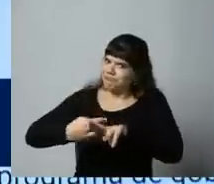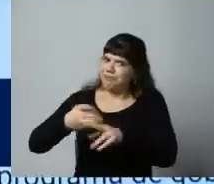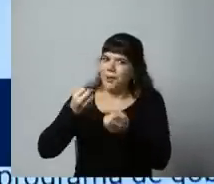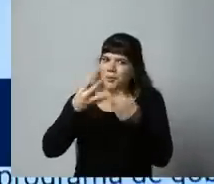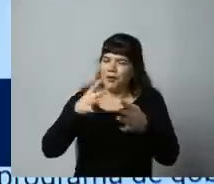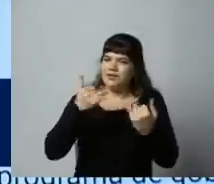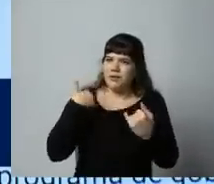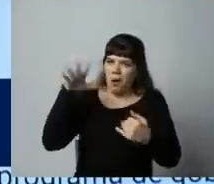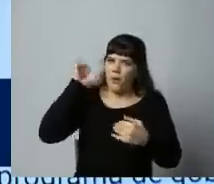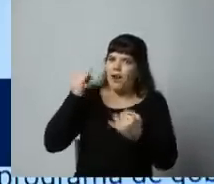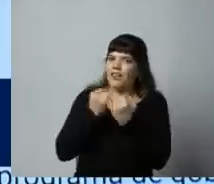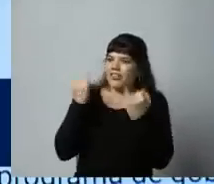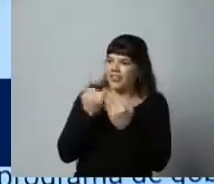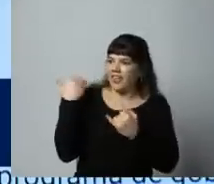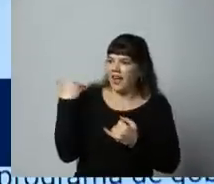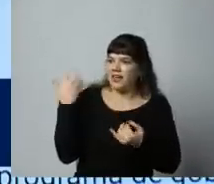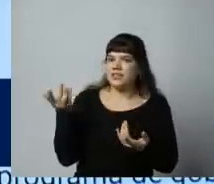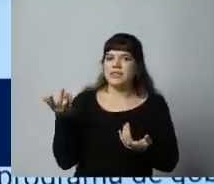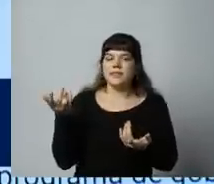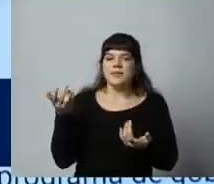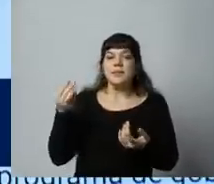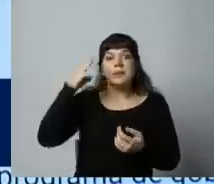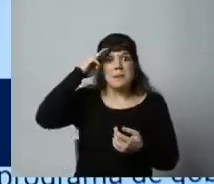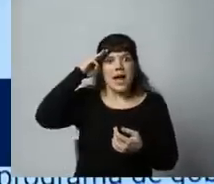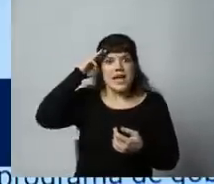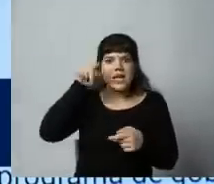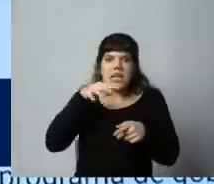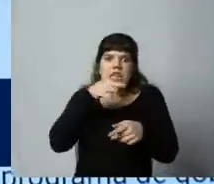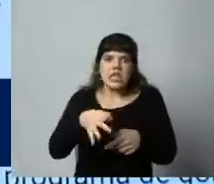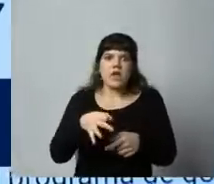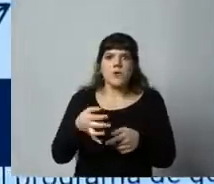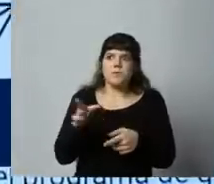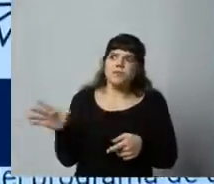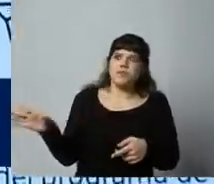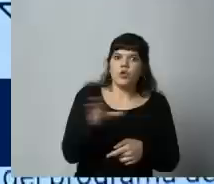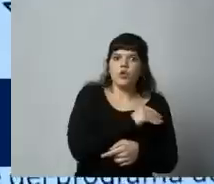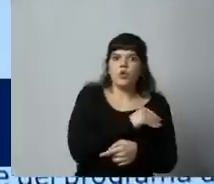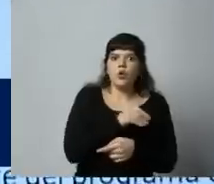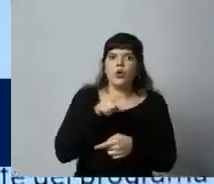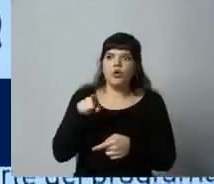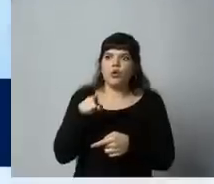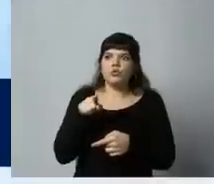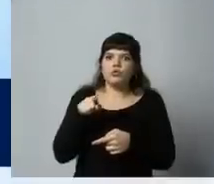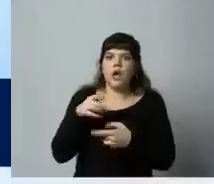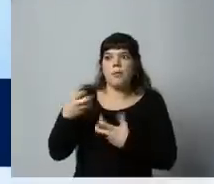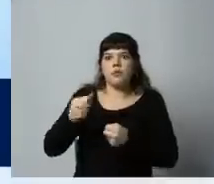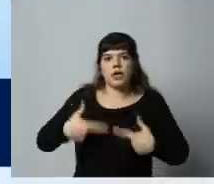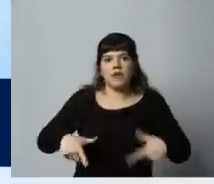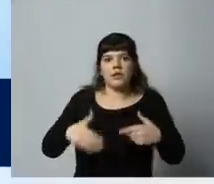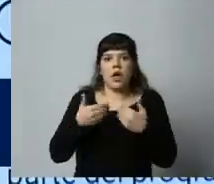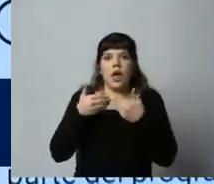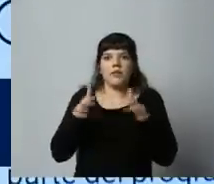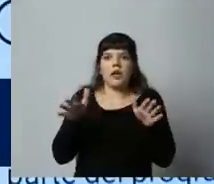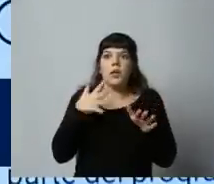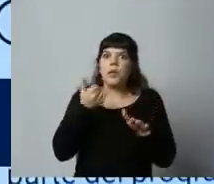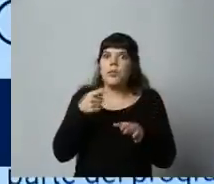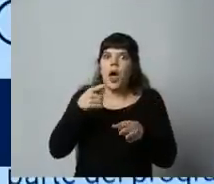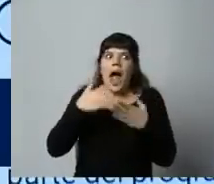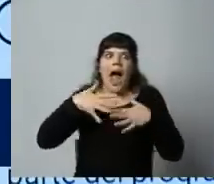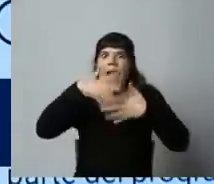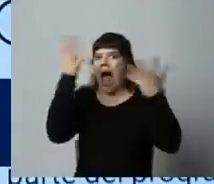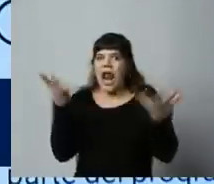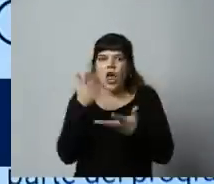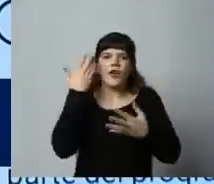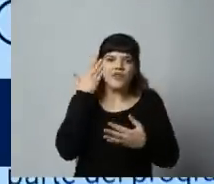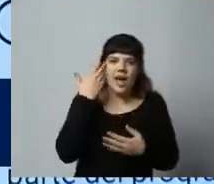de que el general manini El senador manini Ríos le había dicho a todos sus sus dirigentes si tienen en las redes sociales en